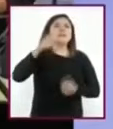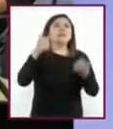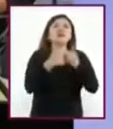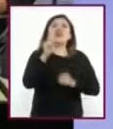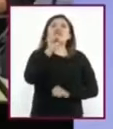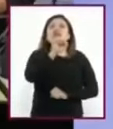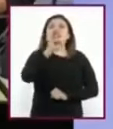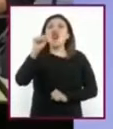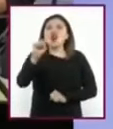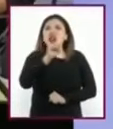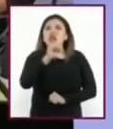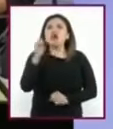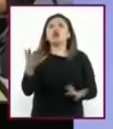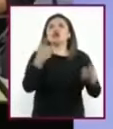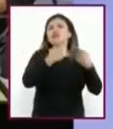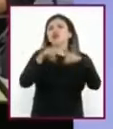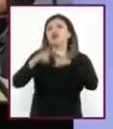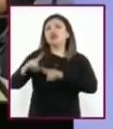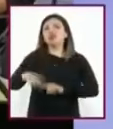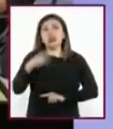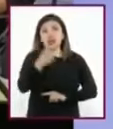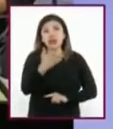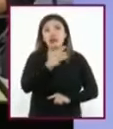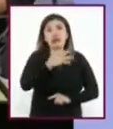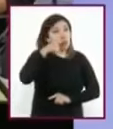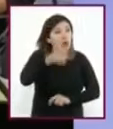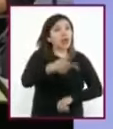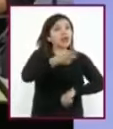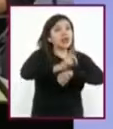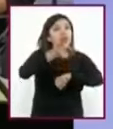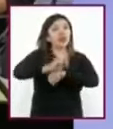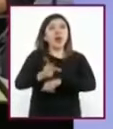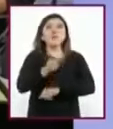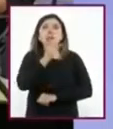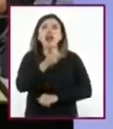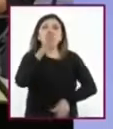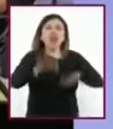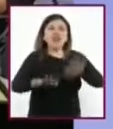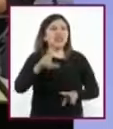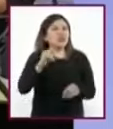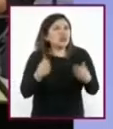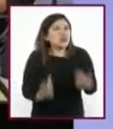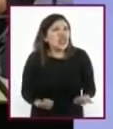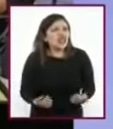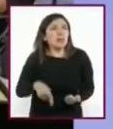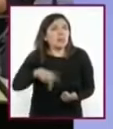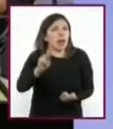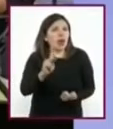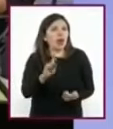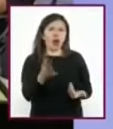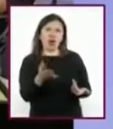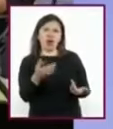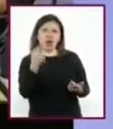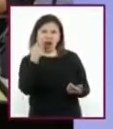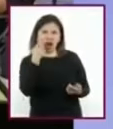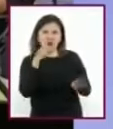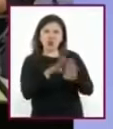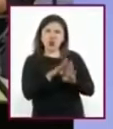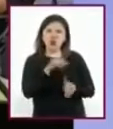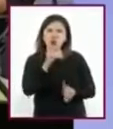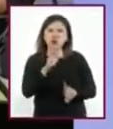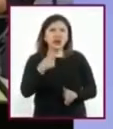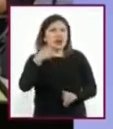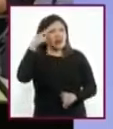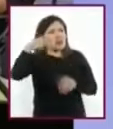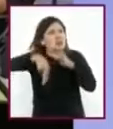sinónimos, y entonces nos encontramos todos los días con palabras que no entendemos, pero podemos enfrentarnos, digamos, a estas